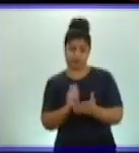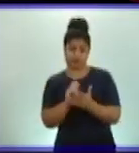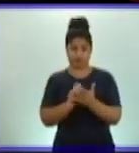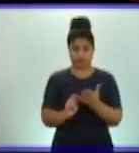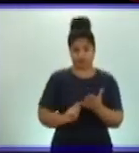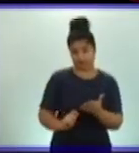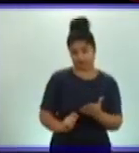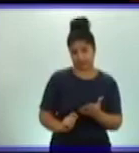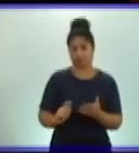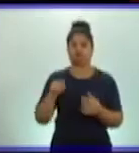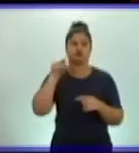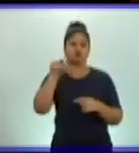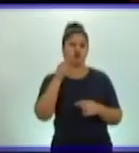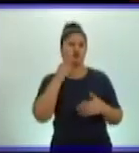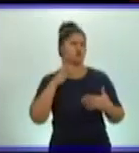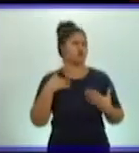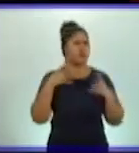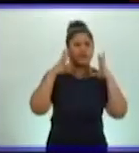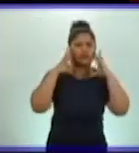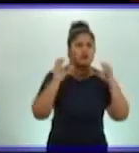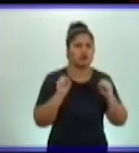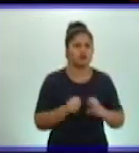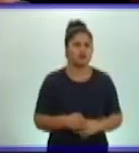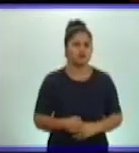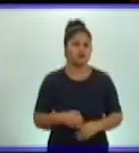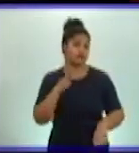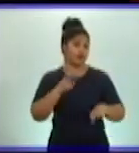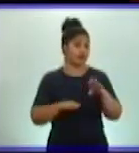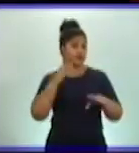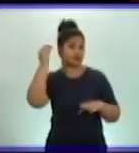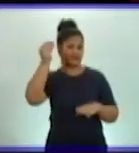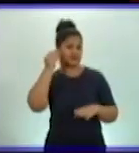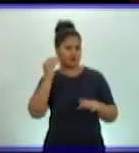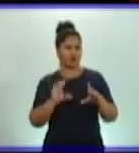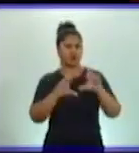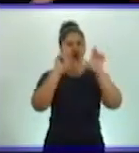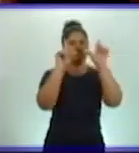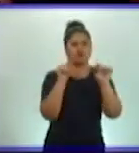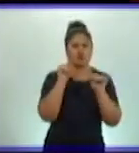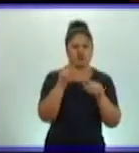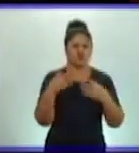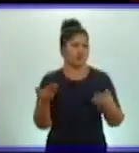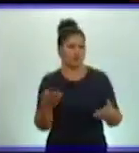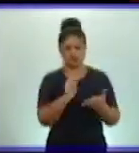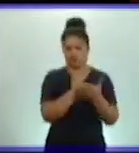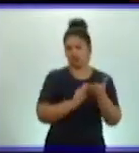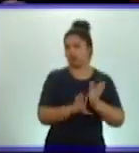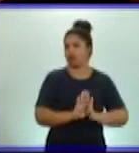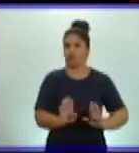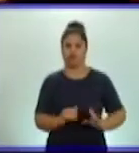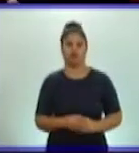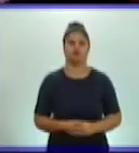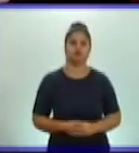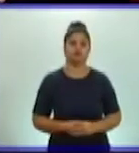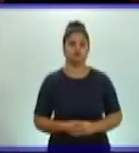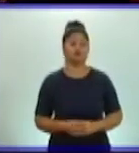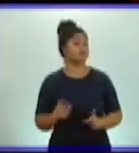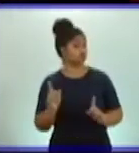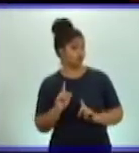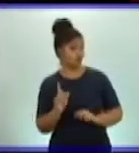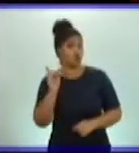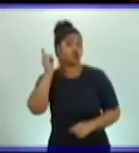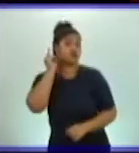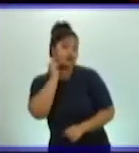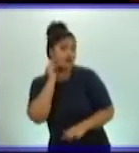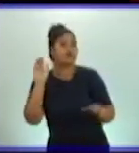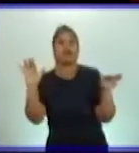eso que estamos leyendo, texto es lo que escuchamos, texto es lo extraverbal. Si yo les digo, no tengo que hablar, ustedes saben que les estoy diciendo que no.